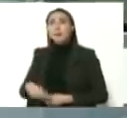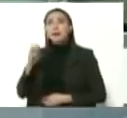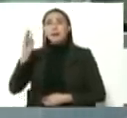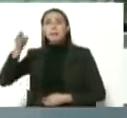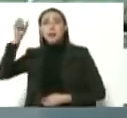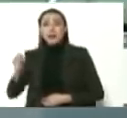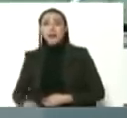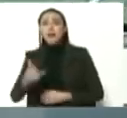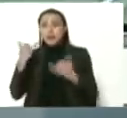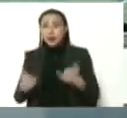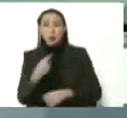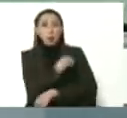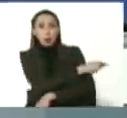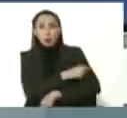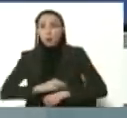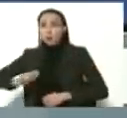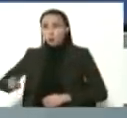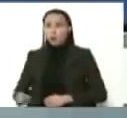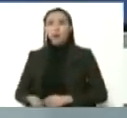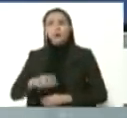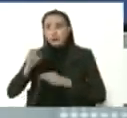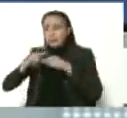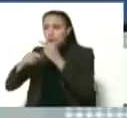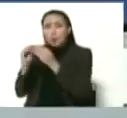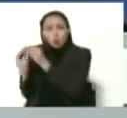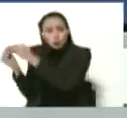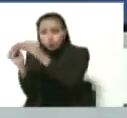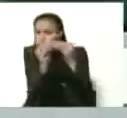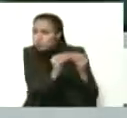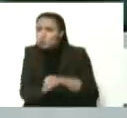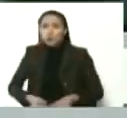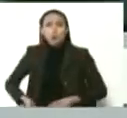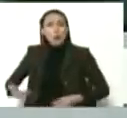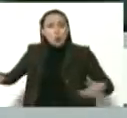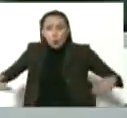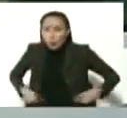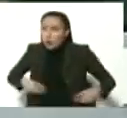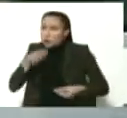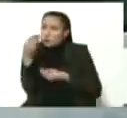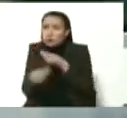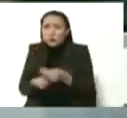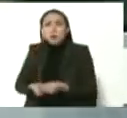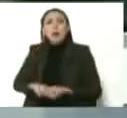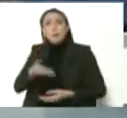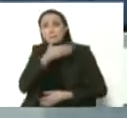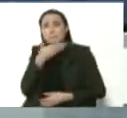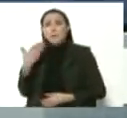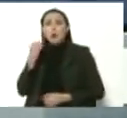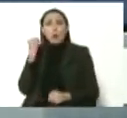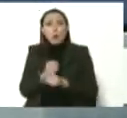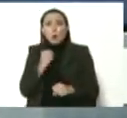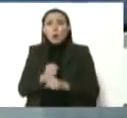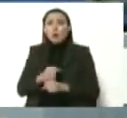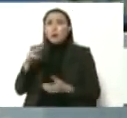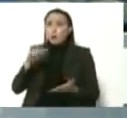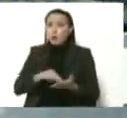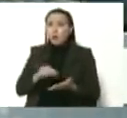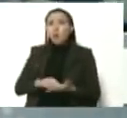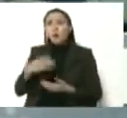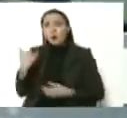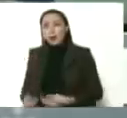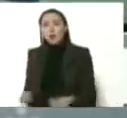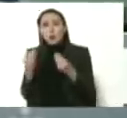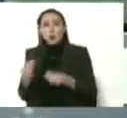hospital Simón Bolívar de los Valles del Tuy. Es un gigantesco esfuerzo, presidente. Son 18 hospitales que están funcionando en Miranda más los